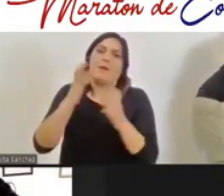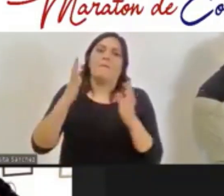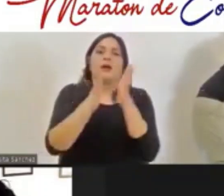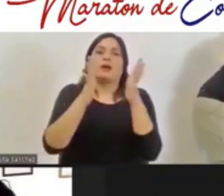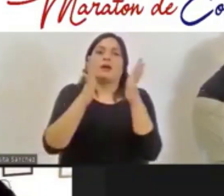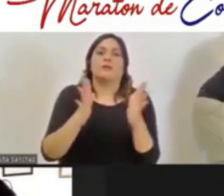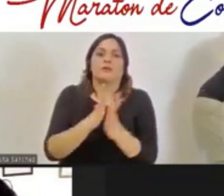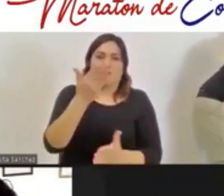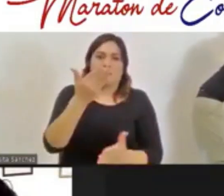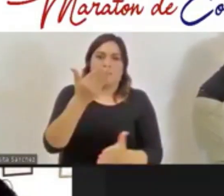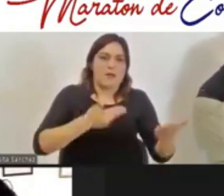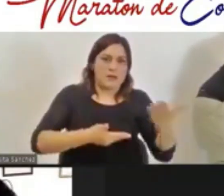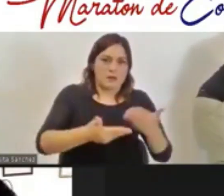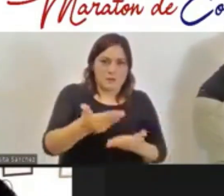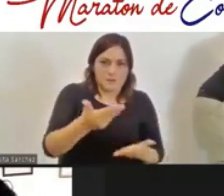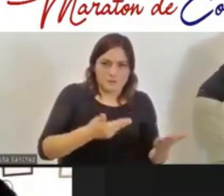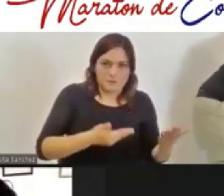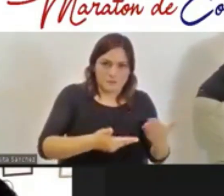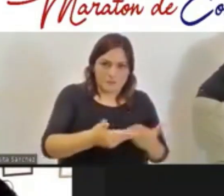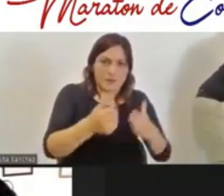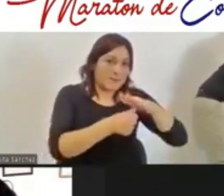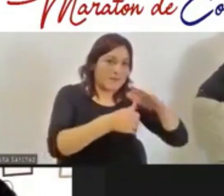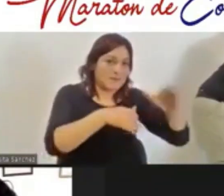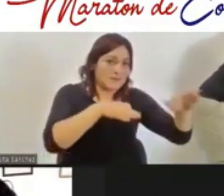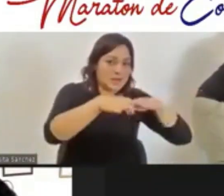y discapacidad.